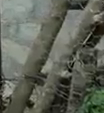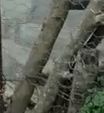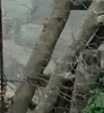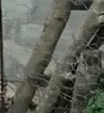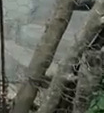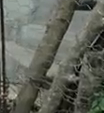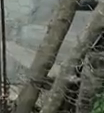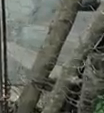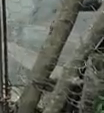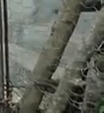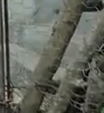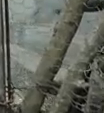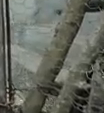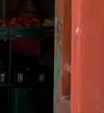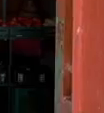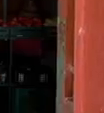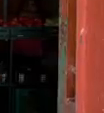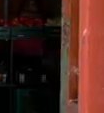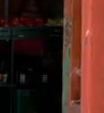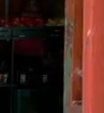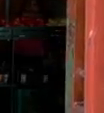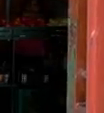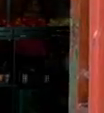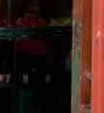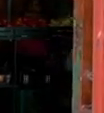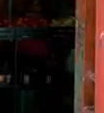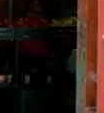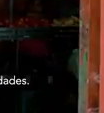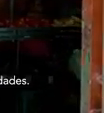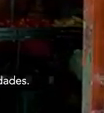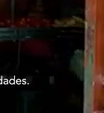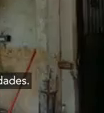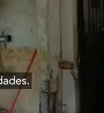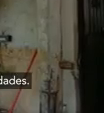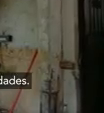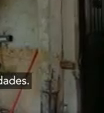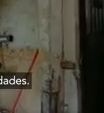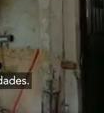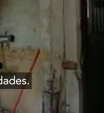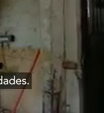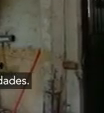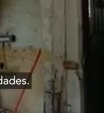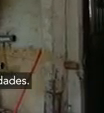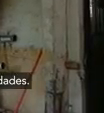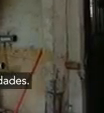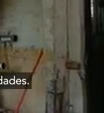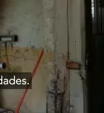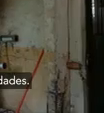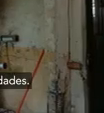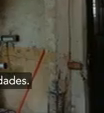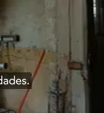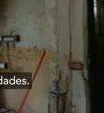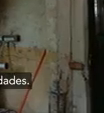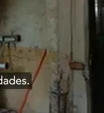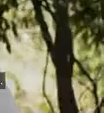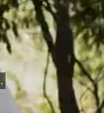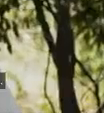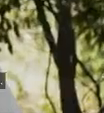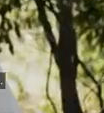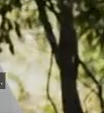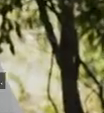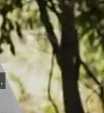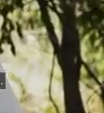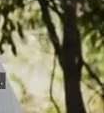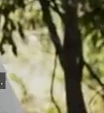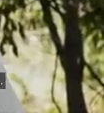local, disminuyendo la desigualdad y promoviendo la economía social en sus comunidades. Es